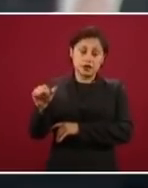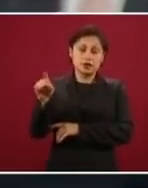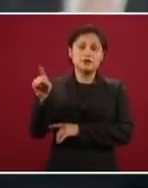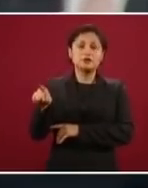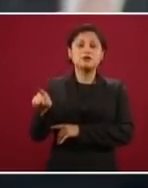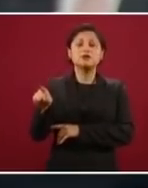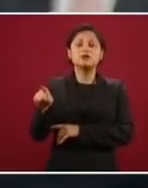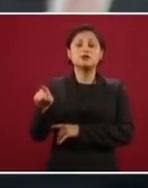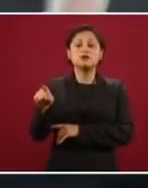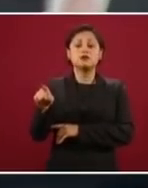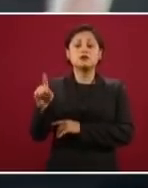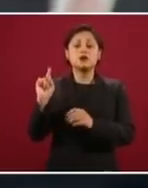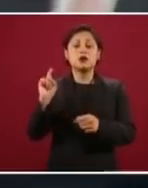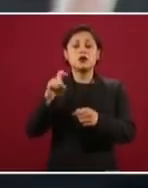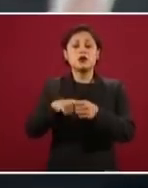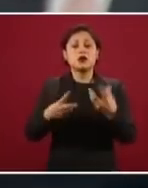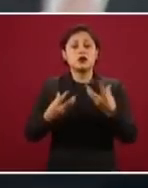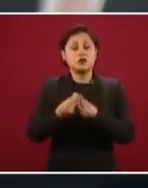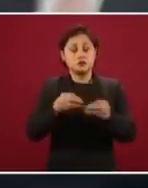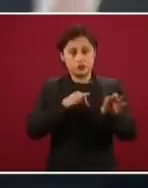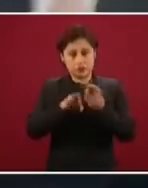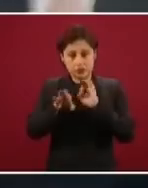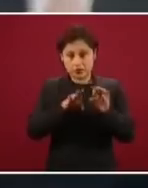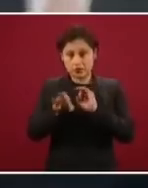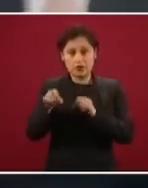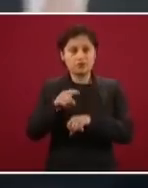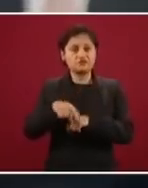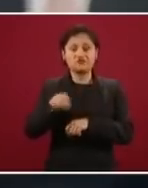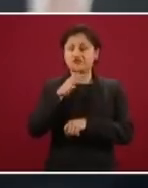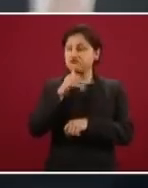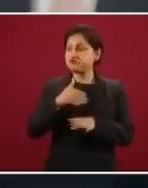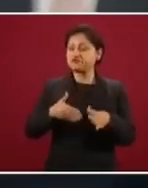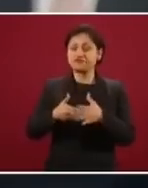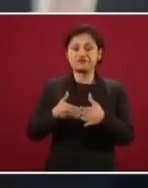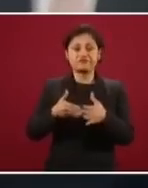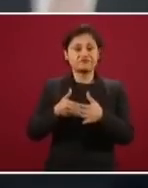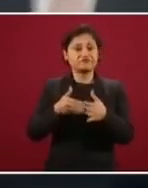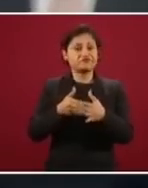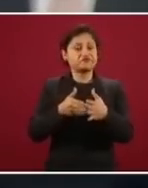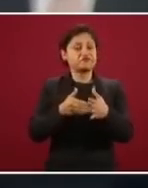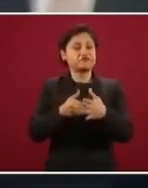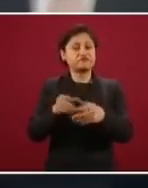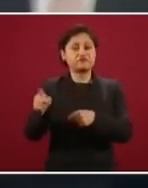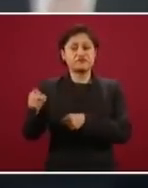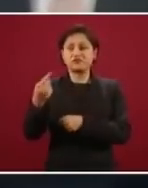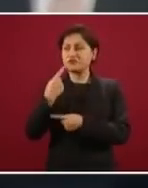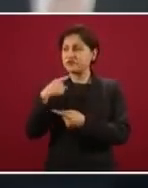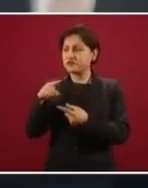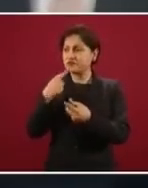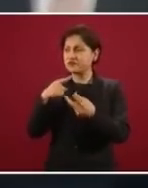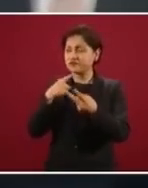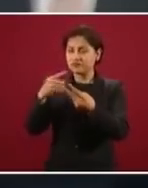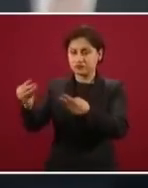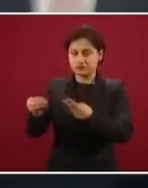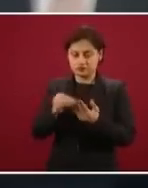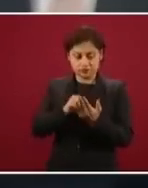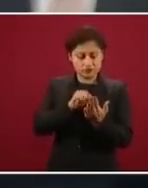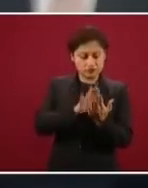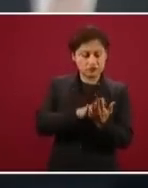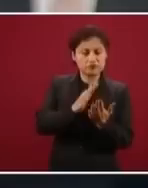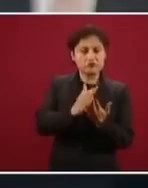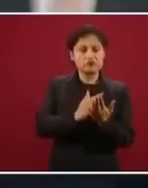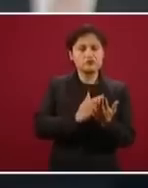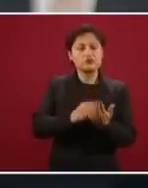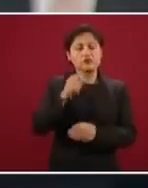permite trabajar es ponen sus obstáculos si tengo cientos de quejas de los controladores aéreos muy peligrosos e